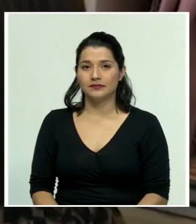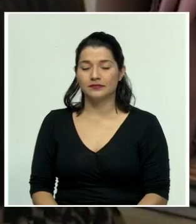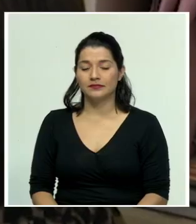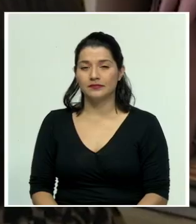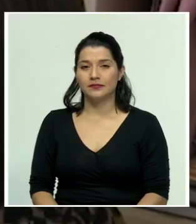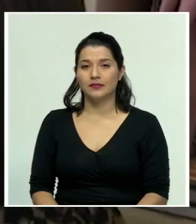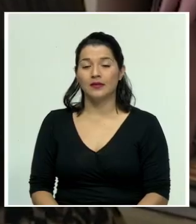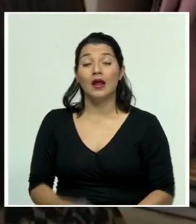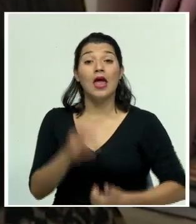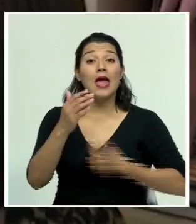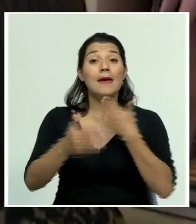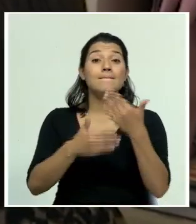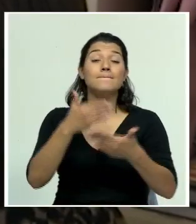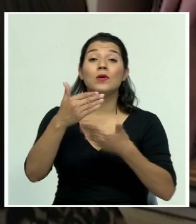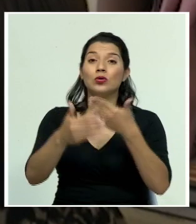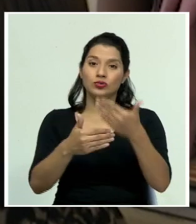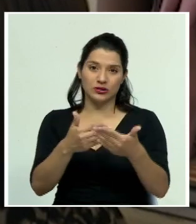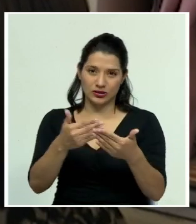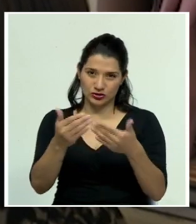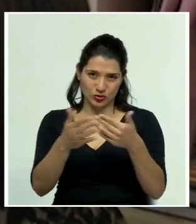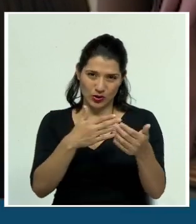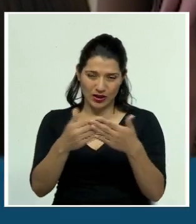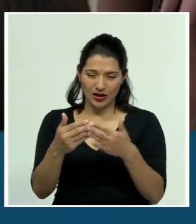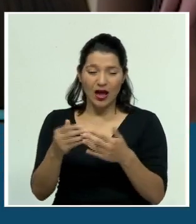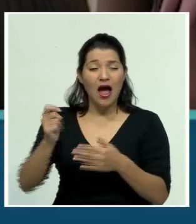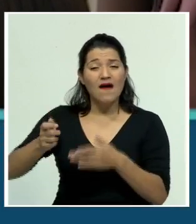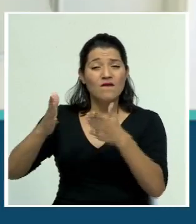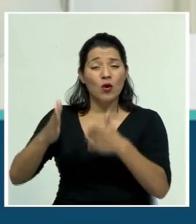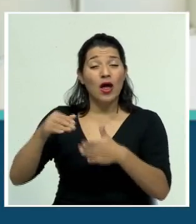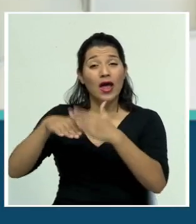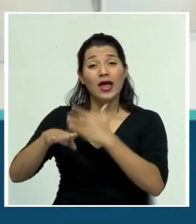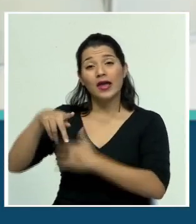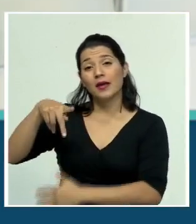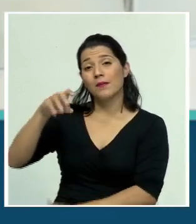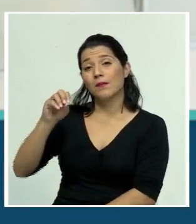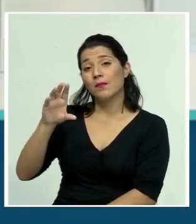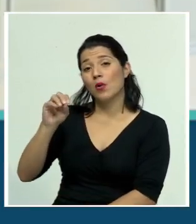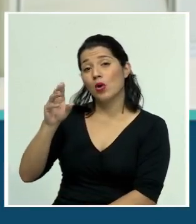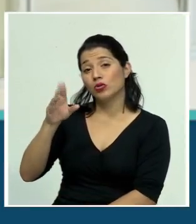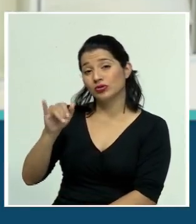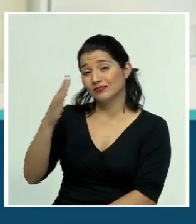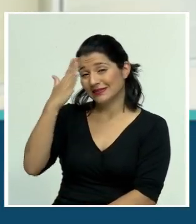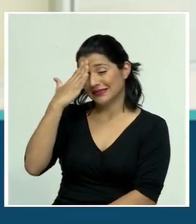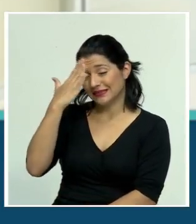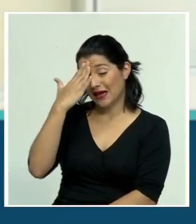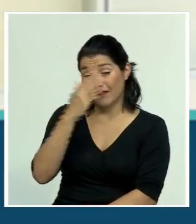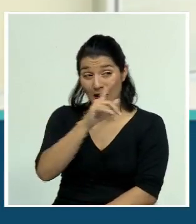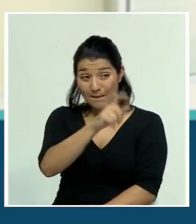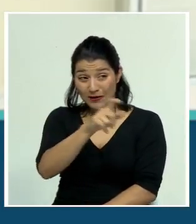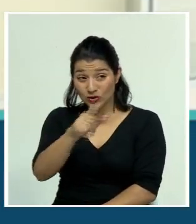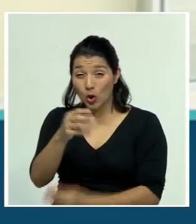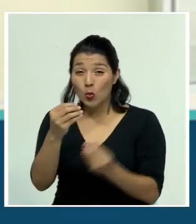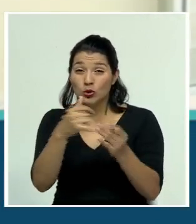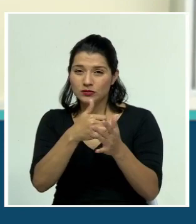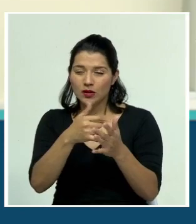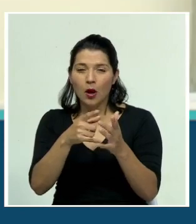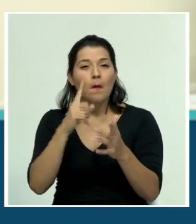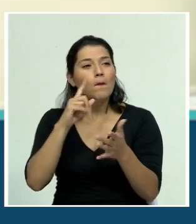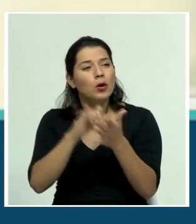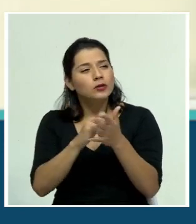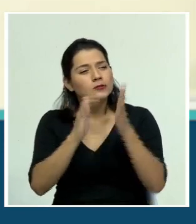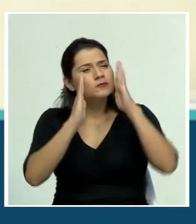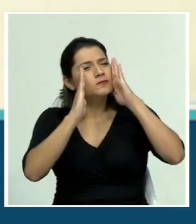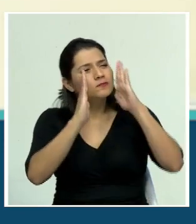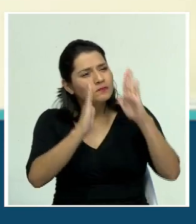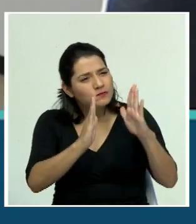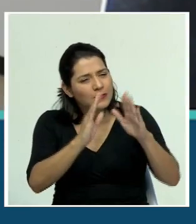Más allá del proceso que sea, las defensoras de Pocosí saben que los usuarios son muy vulnerables y por ello es que les dedican bastante tiempo para explicarles